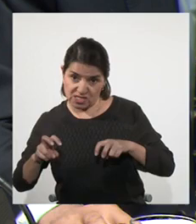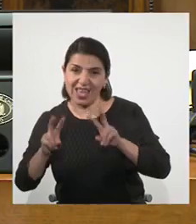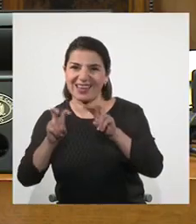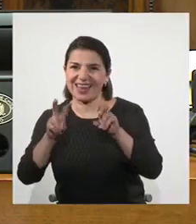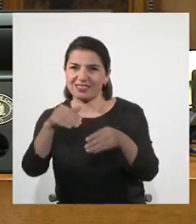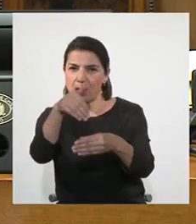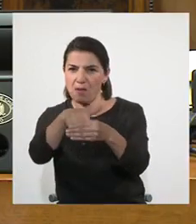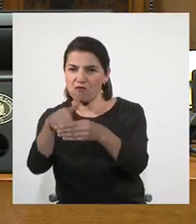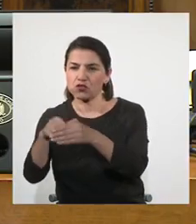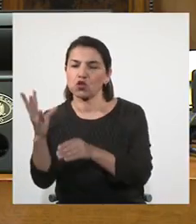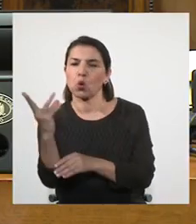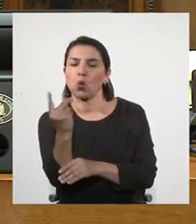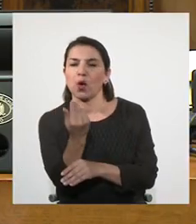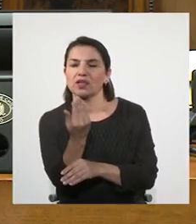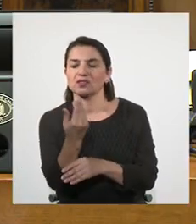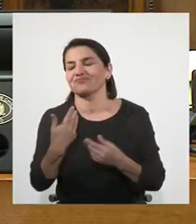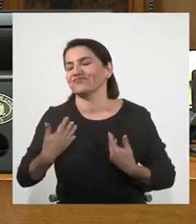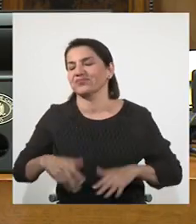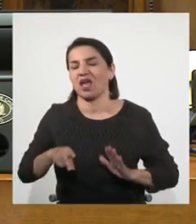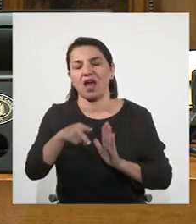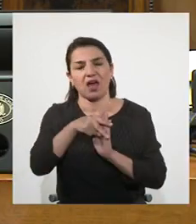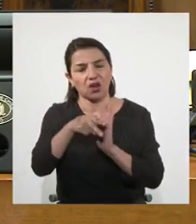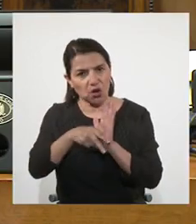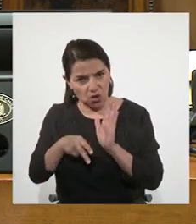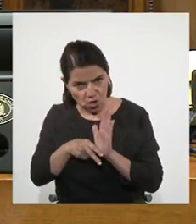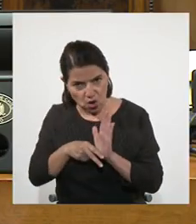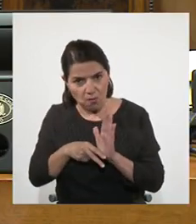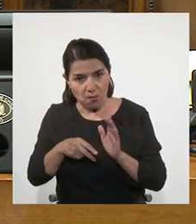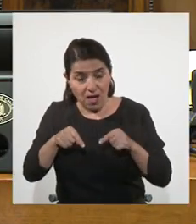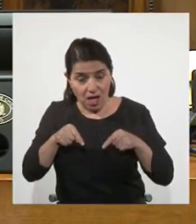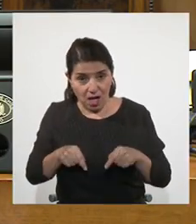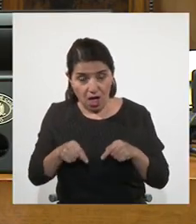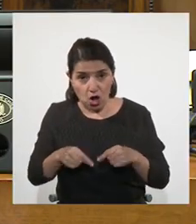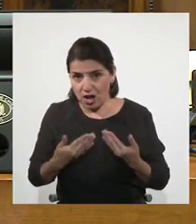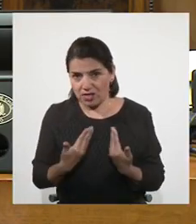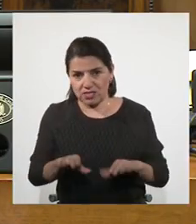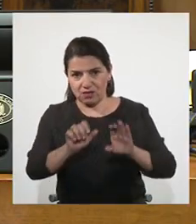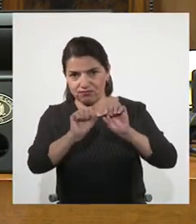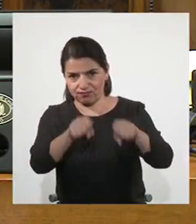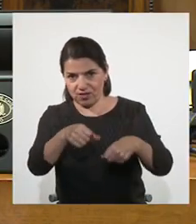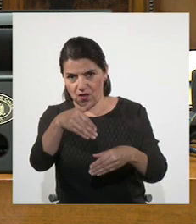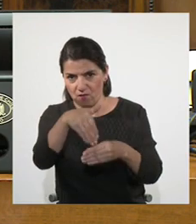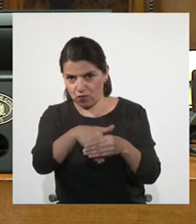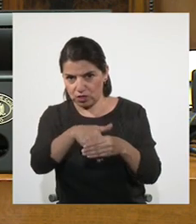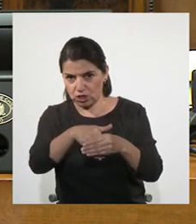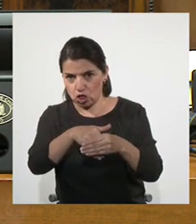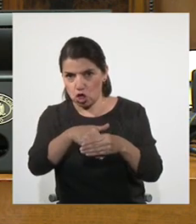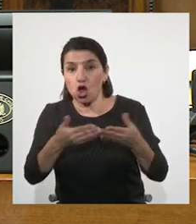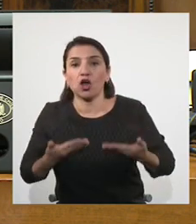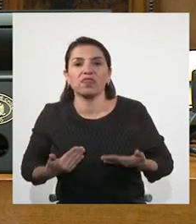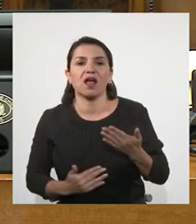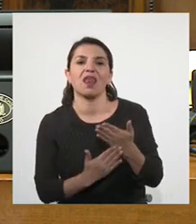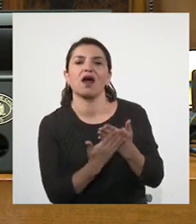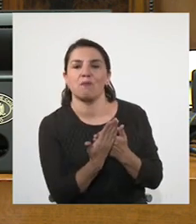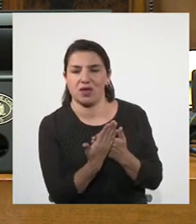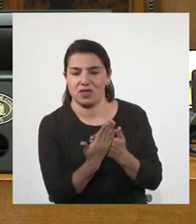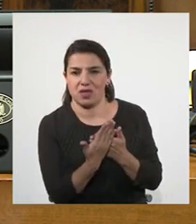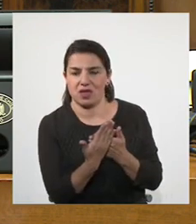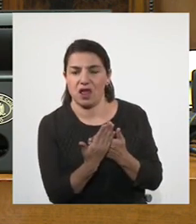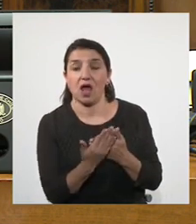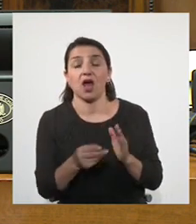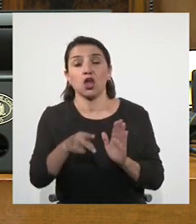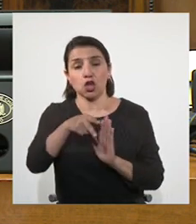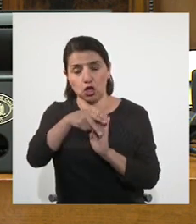La norma en cuestión ya fue votada y aprobada con la votación que se consignó en la mañana y en ese sentido la norma fue aprobada